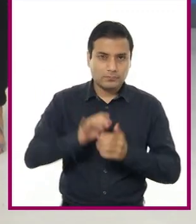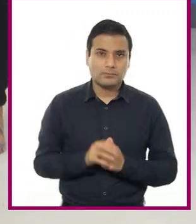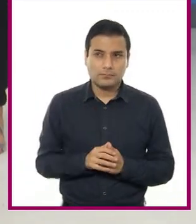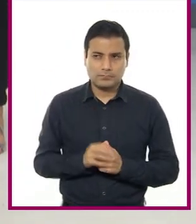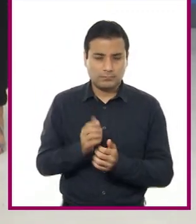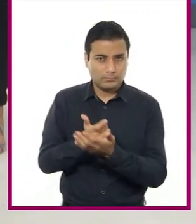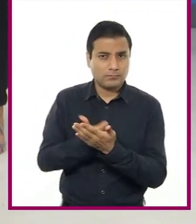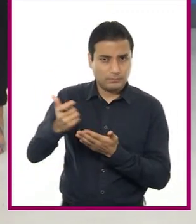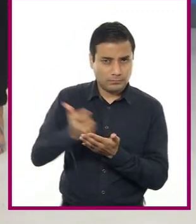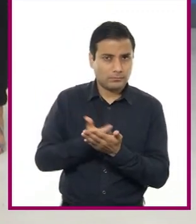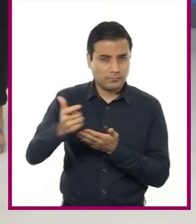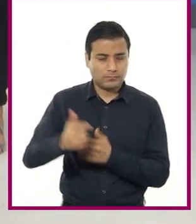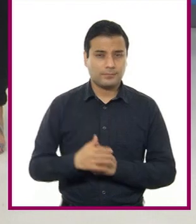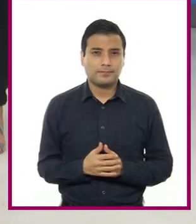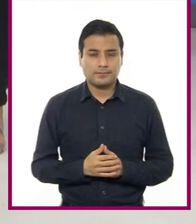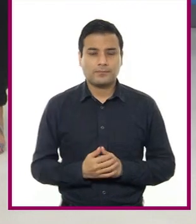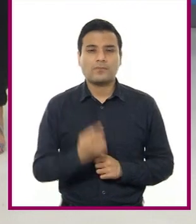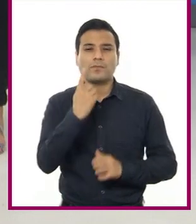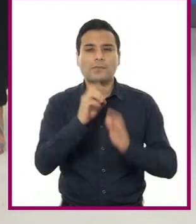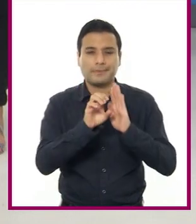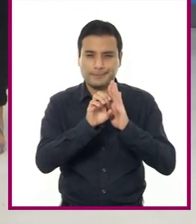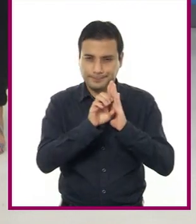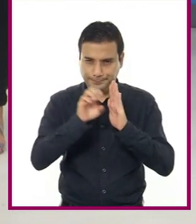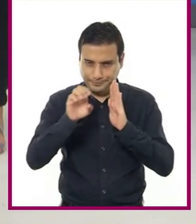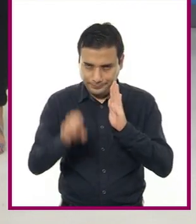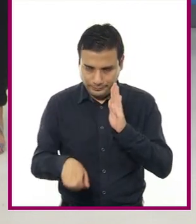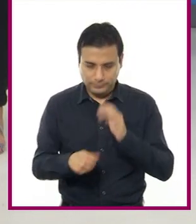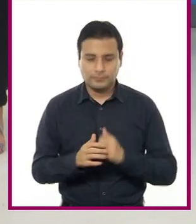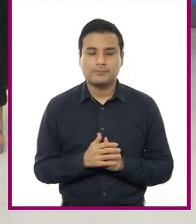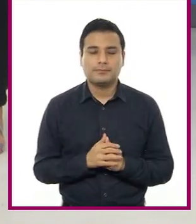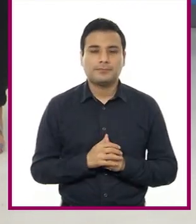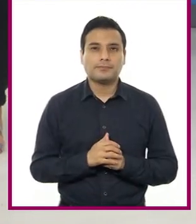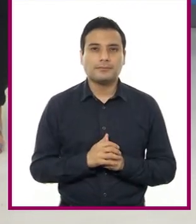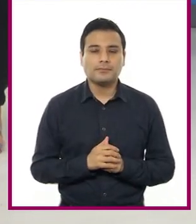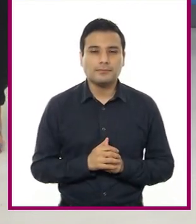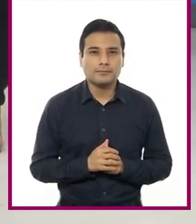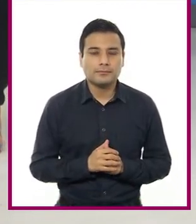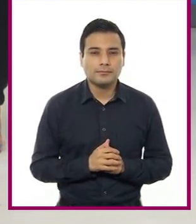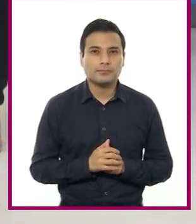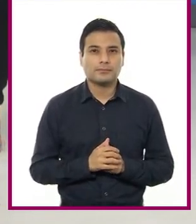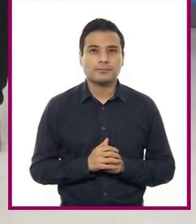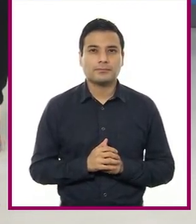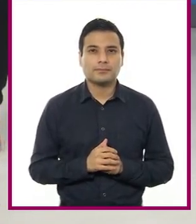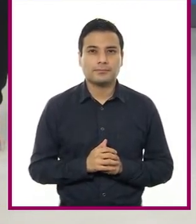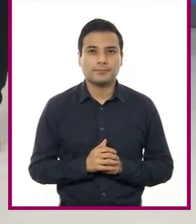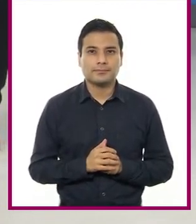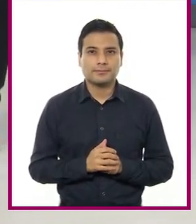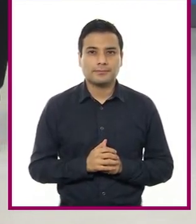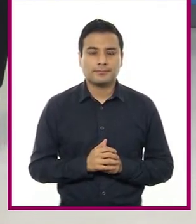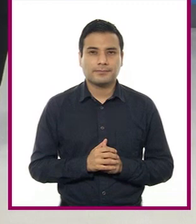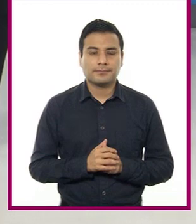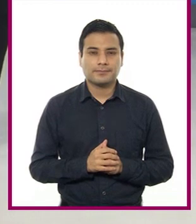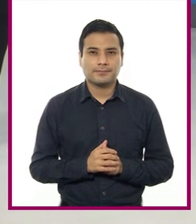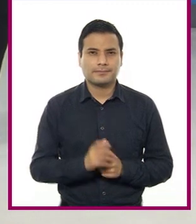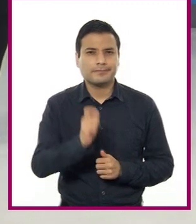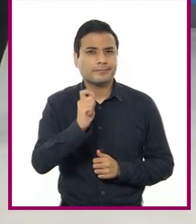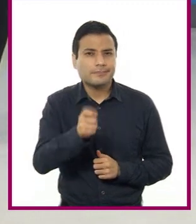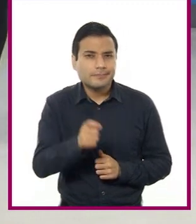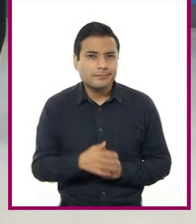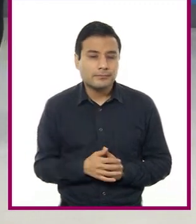desempeño. Un ejemplo claro de servidora o servidor público y autoridad para mí son las y